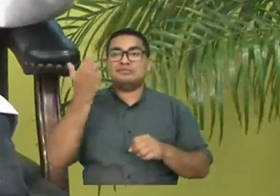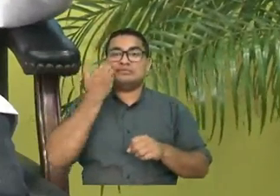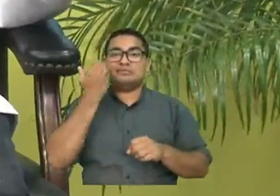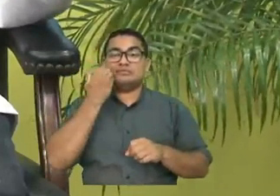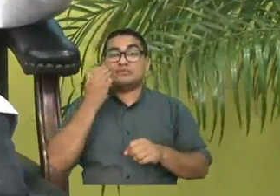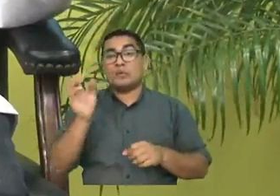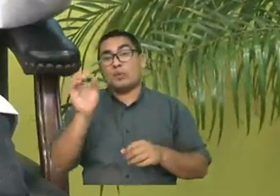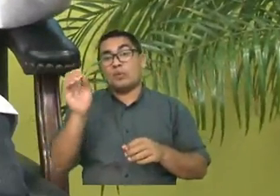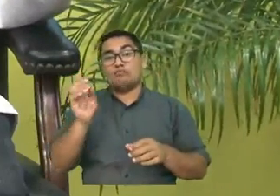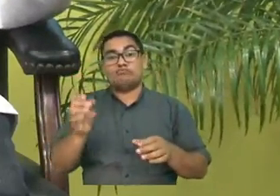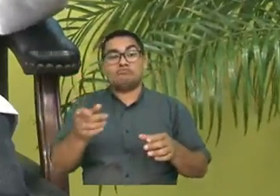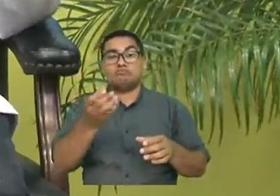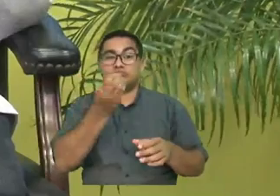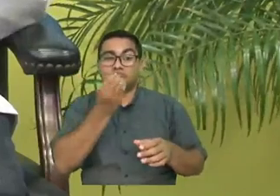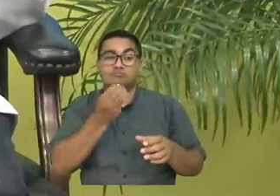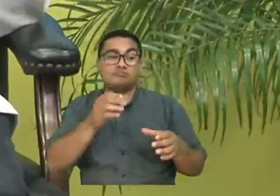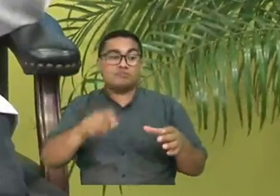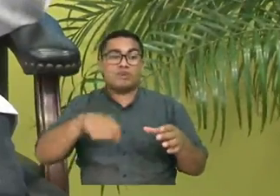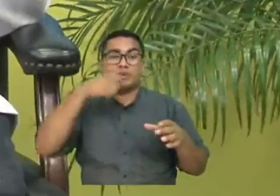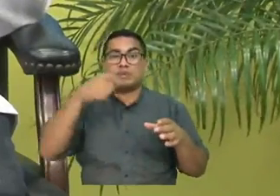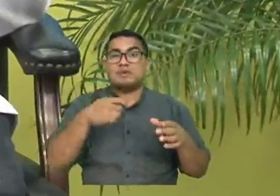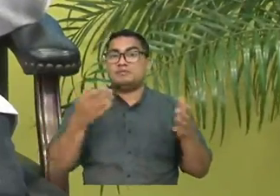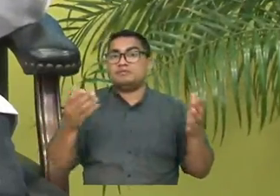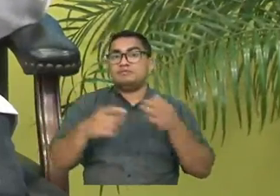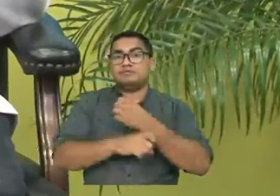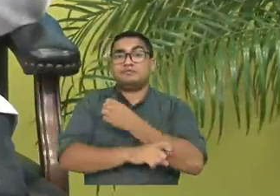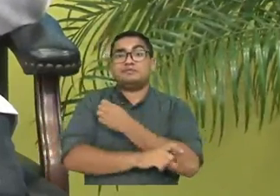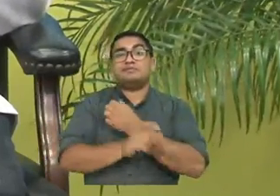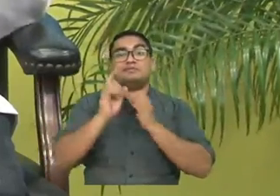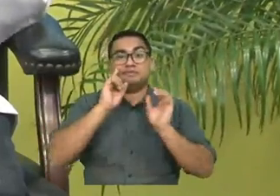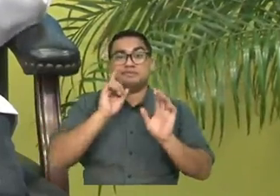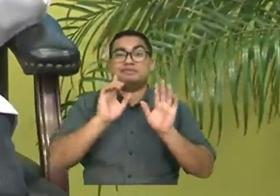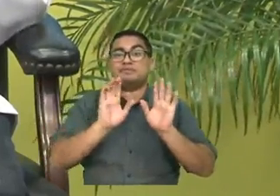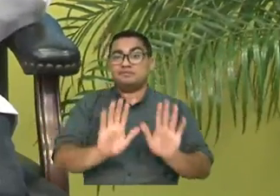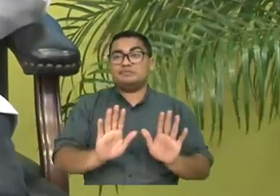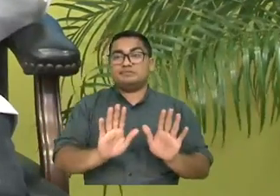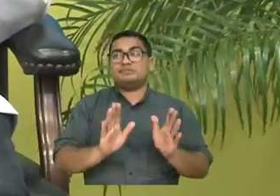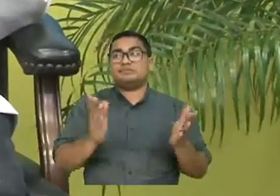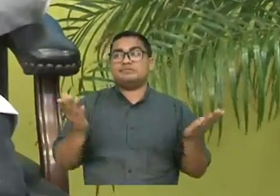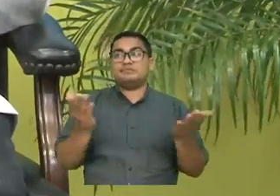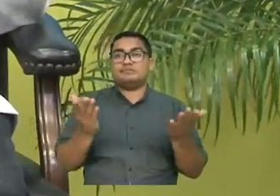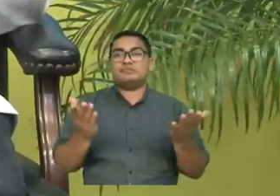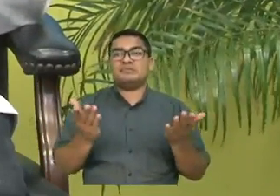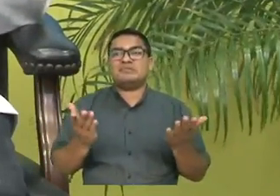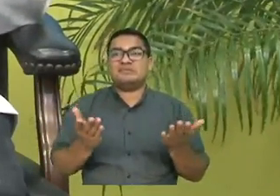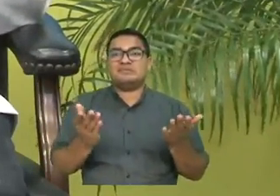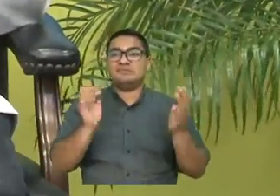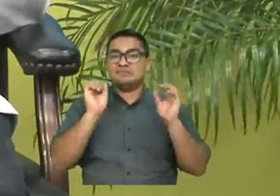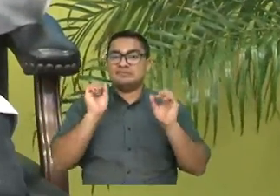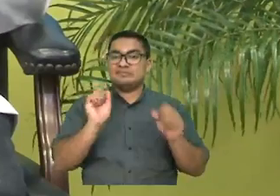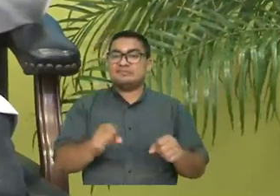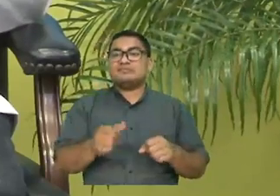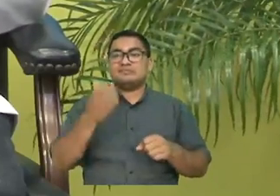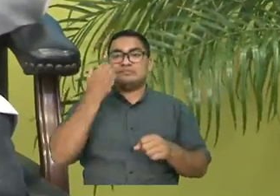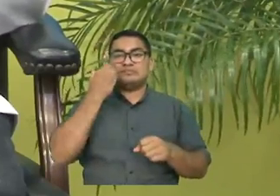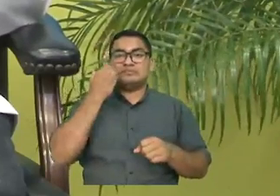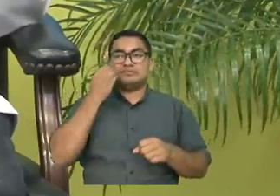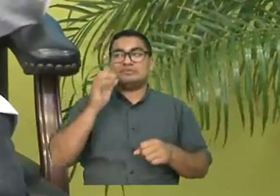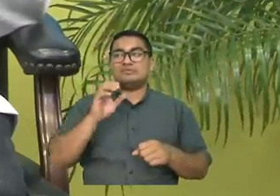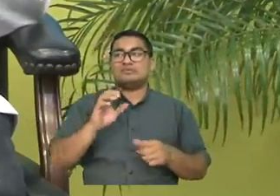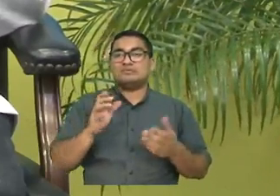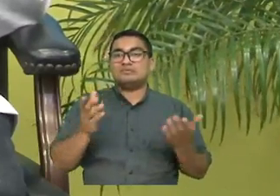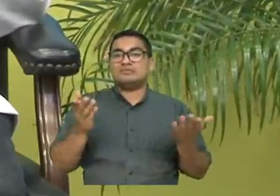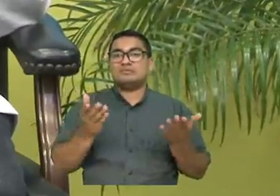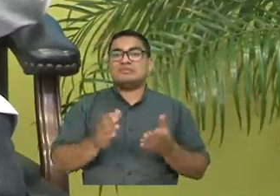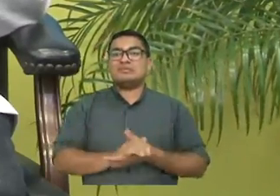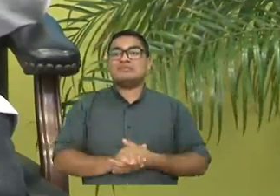los alimentos, ¿verdad? Okay. O el consumo de animalitos, carne de animalitos que posiblemente fueron infectados, pero que eso es muy raro, porque